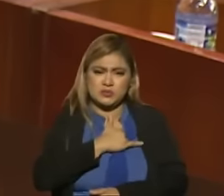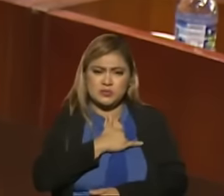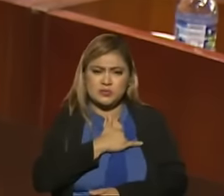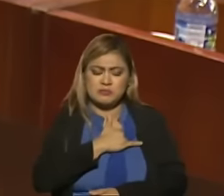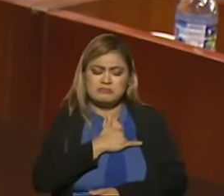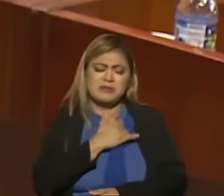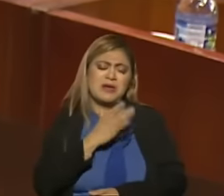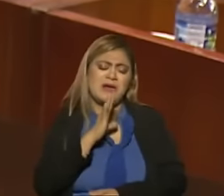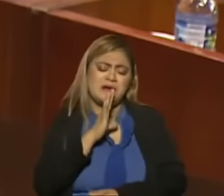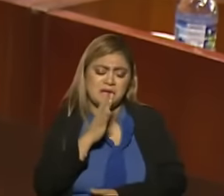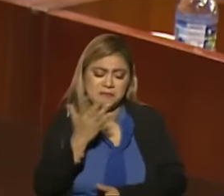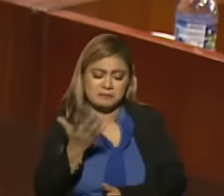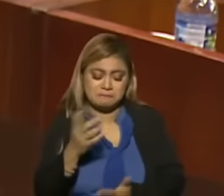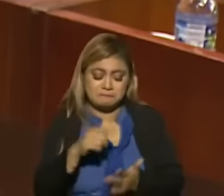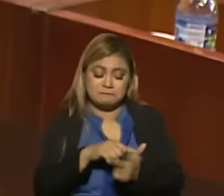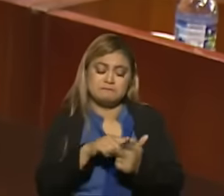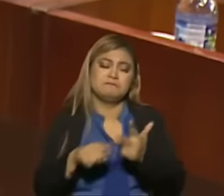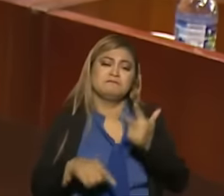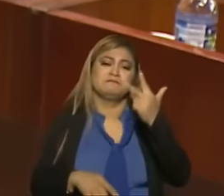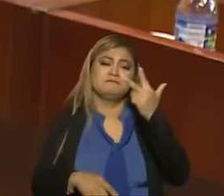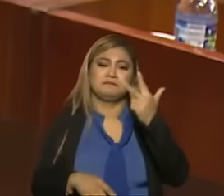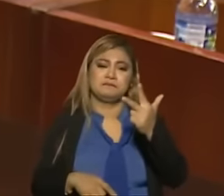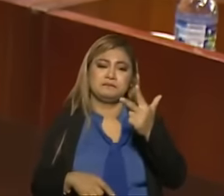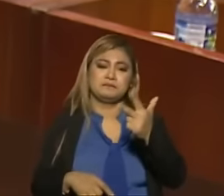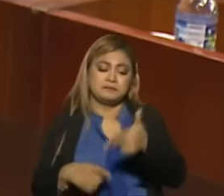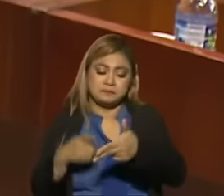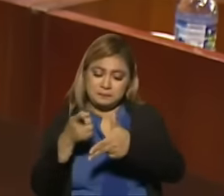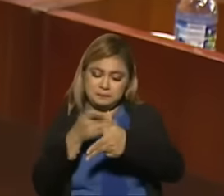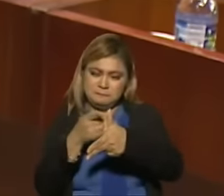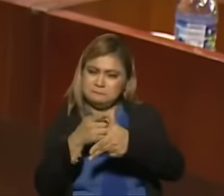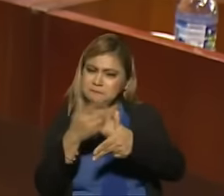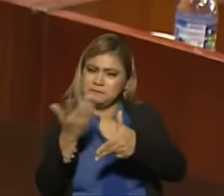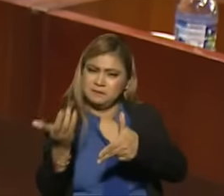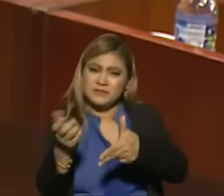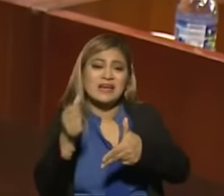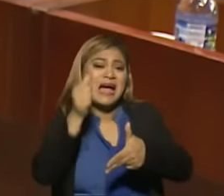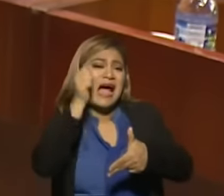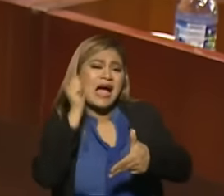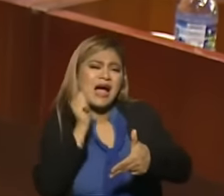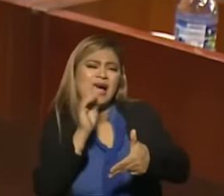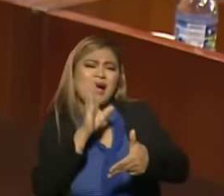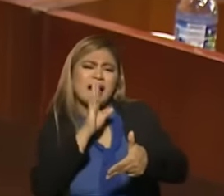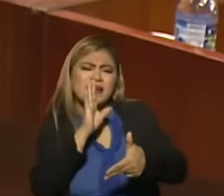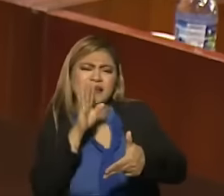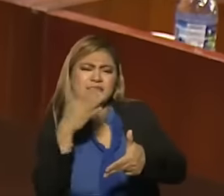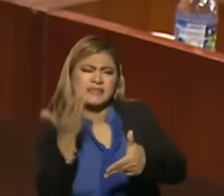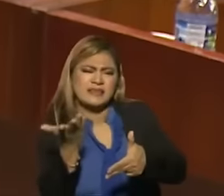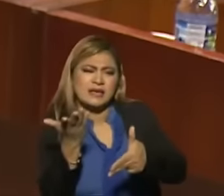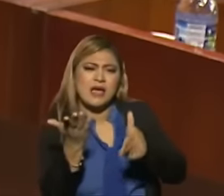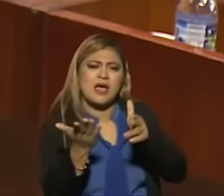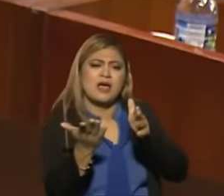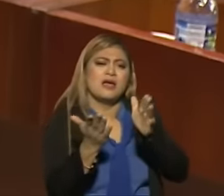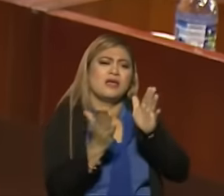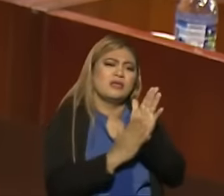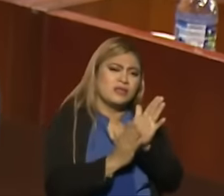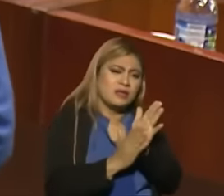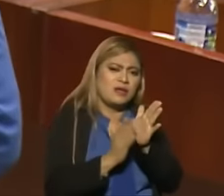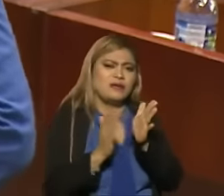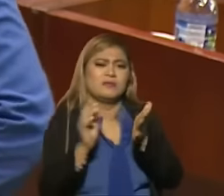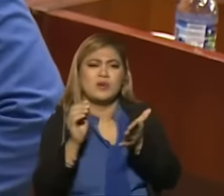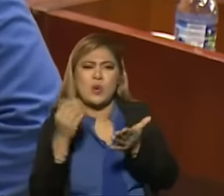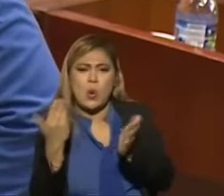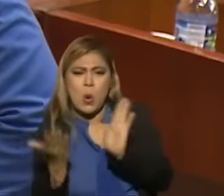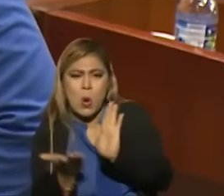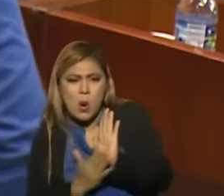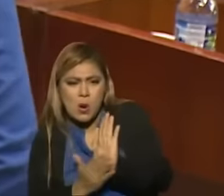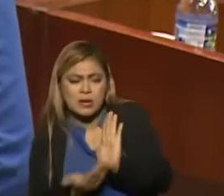reflexiones finales. La primera, ayer se habló mucho de tratados, ayer se habló mucho de